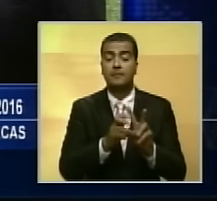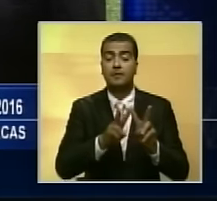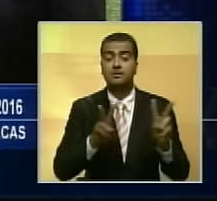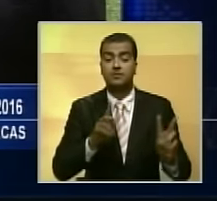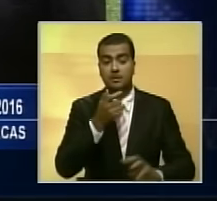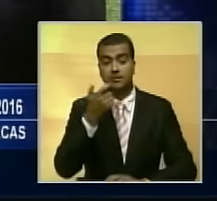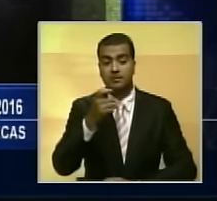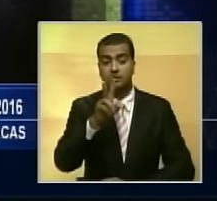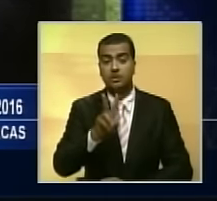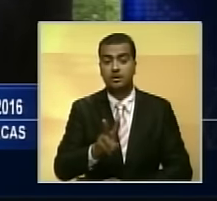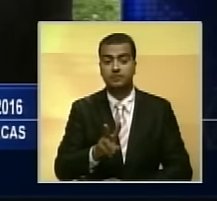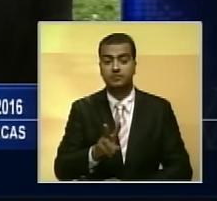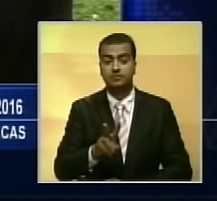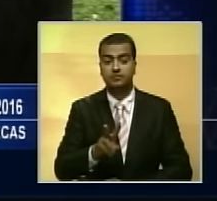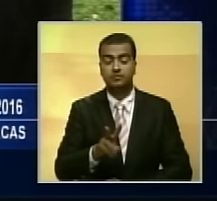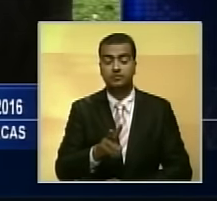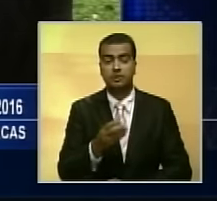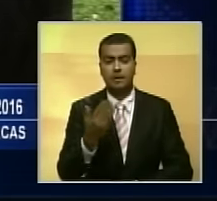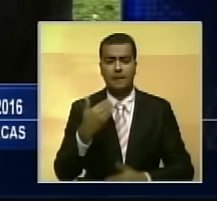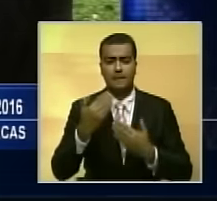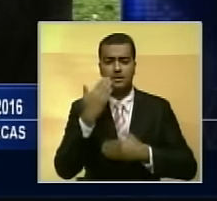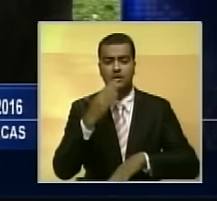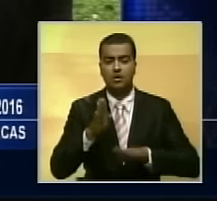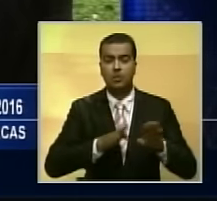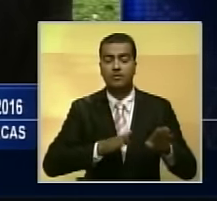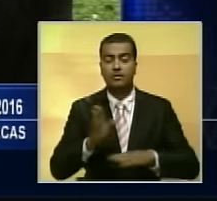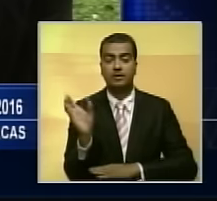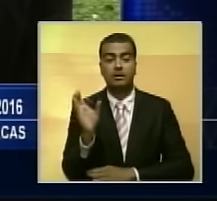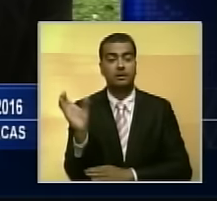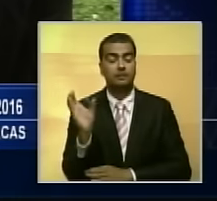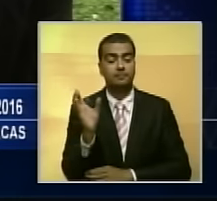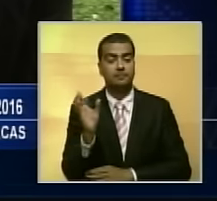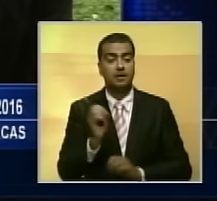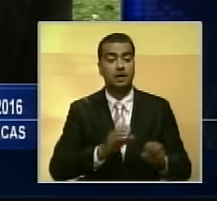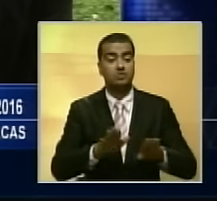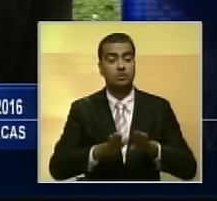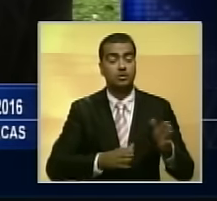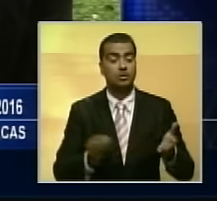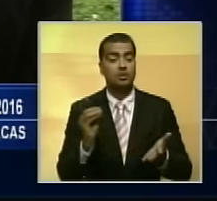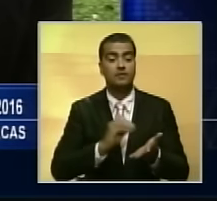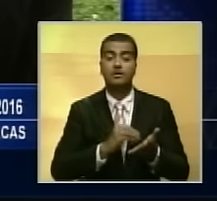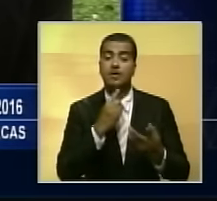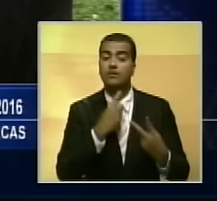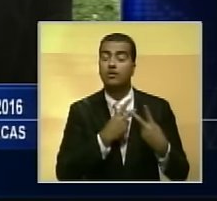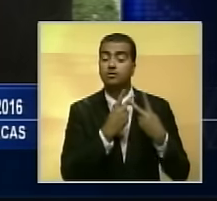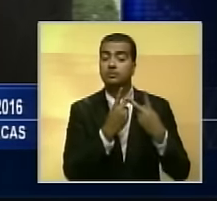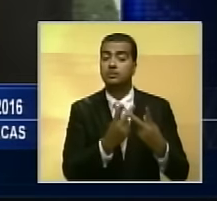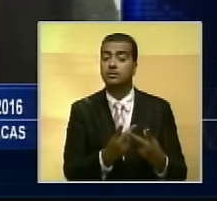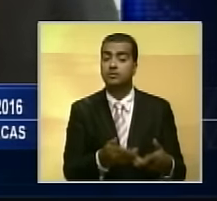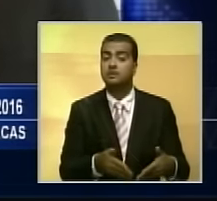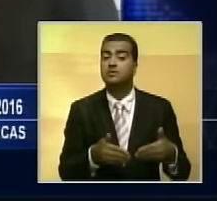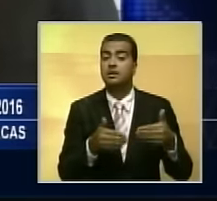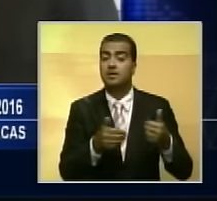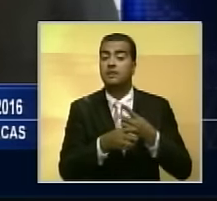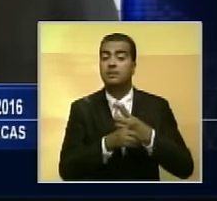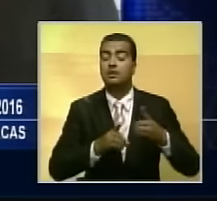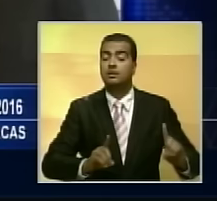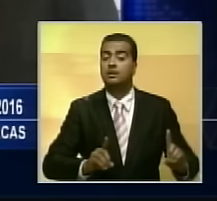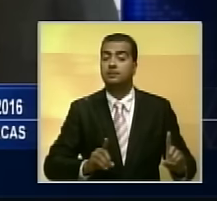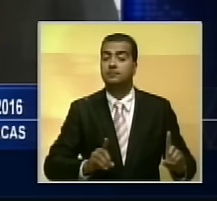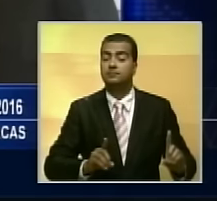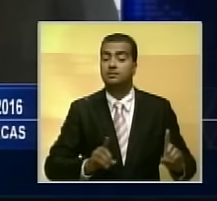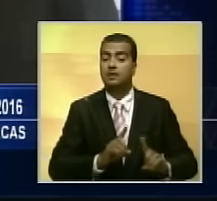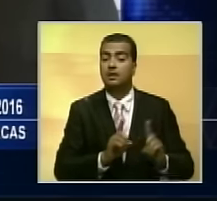del pueblo venezolano durante el pasado jueves en Caracas. A su juicio, se reafirmó la voluntad para una salida democrática en el contexto